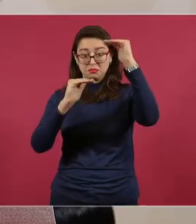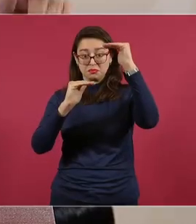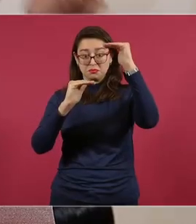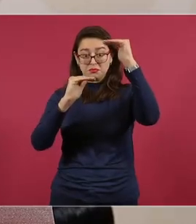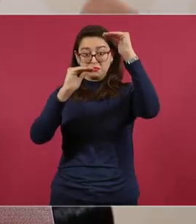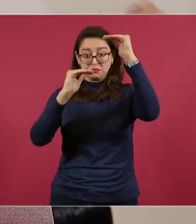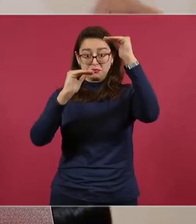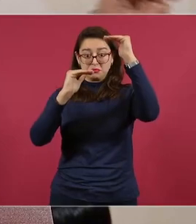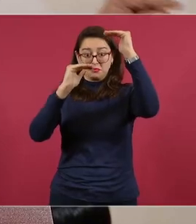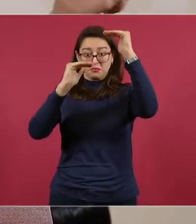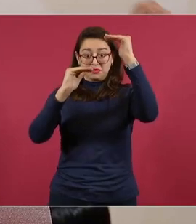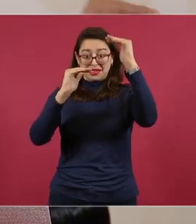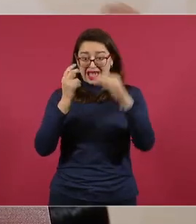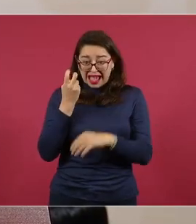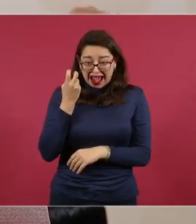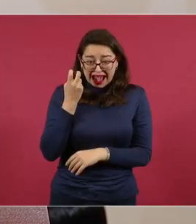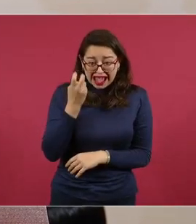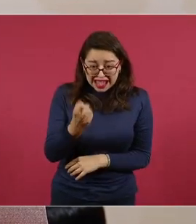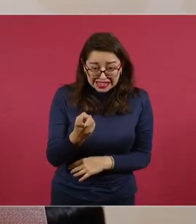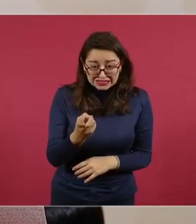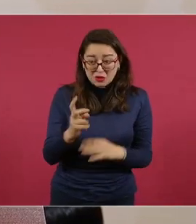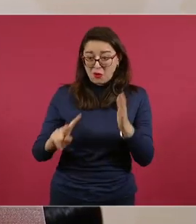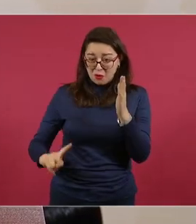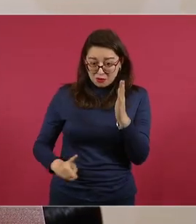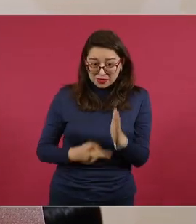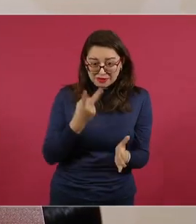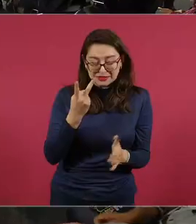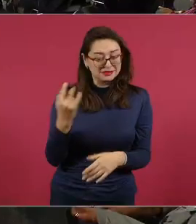Y esa es parte de una de las iniciativas.